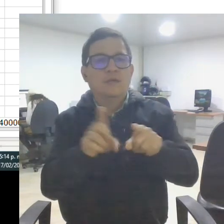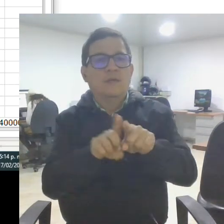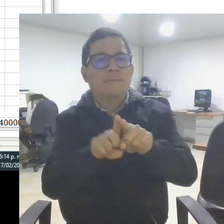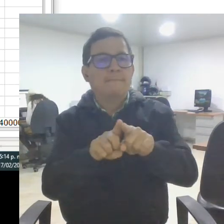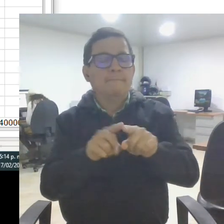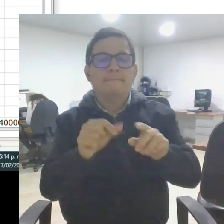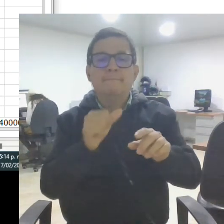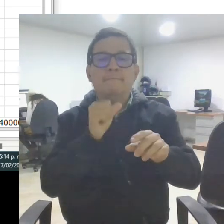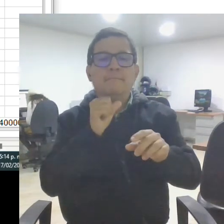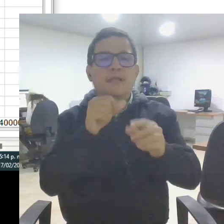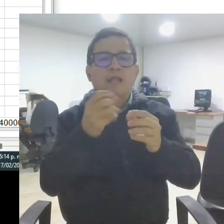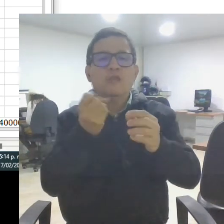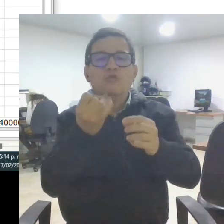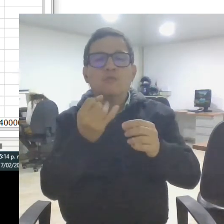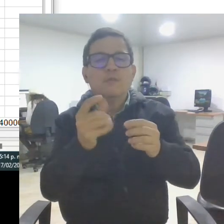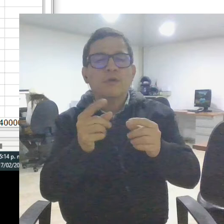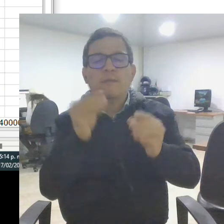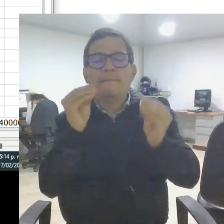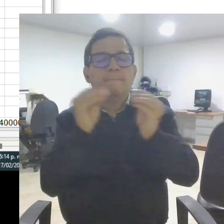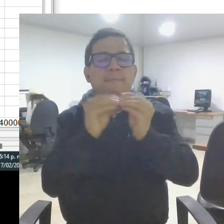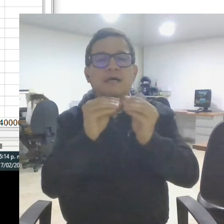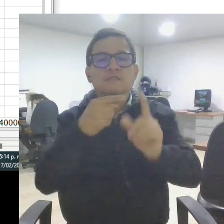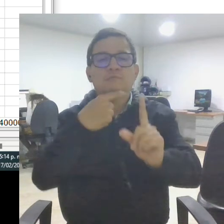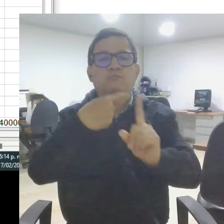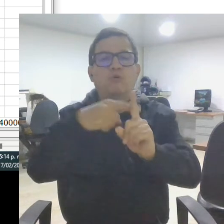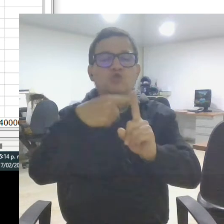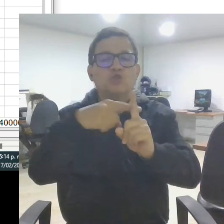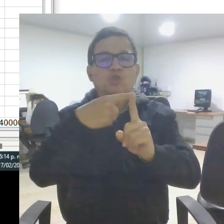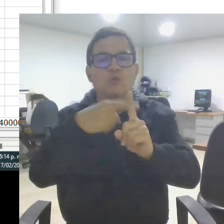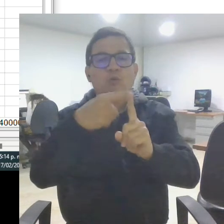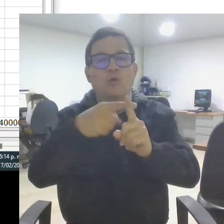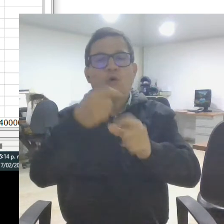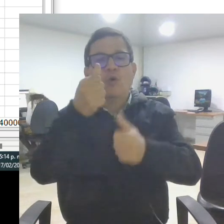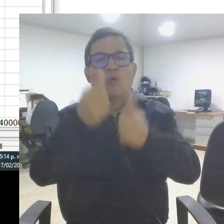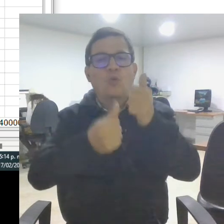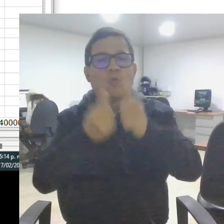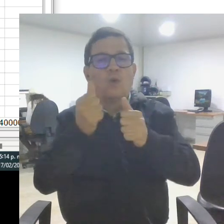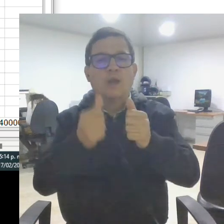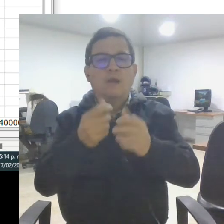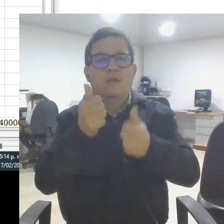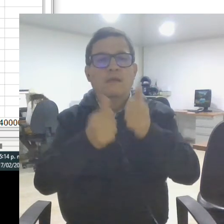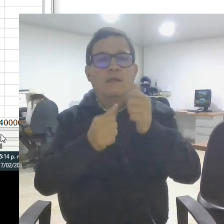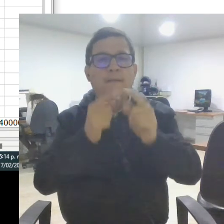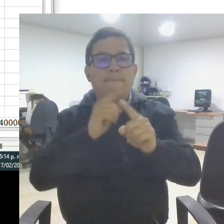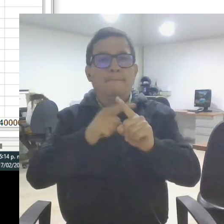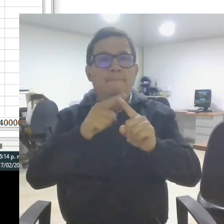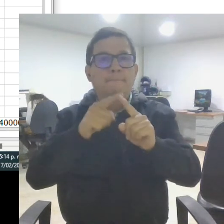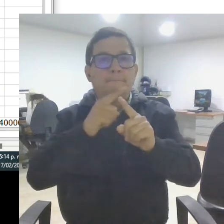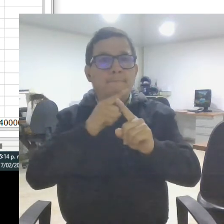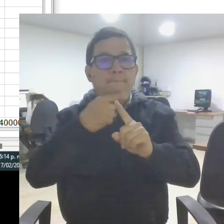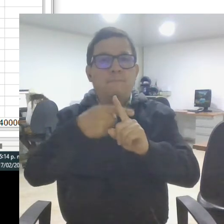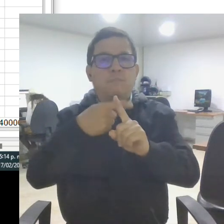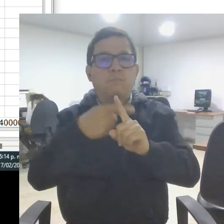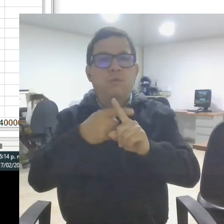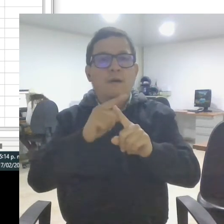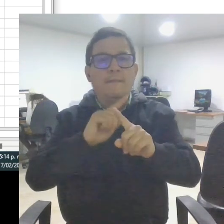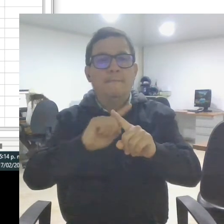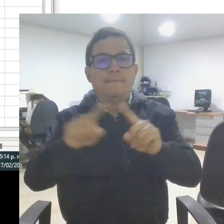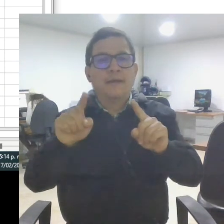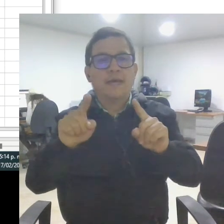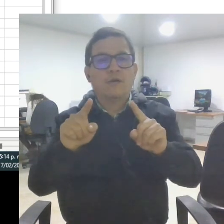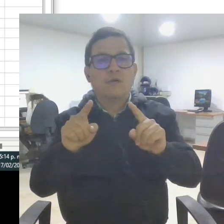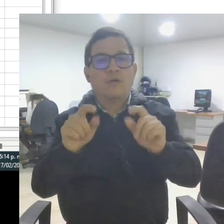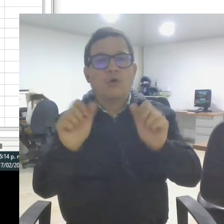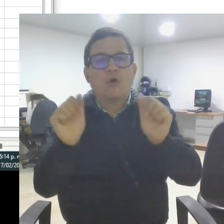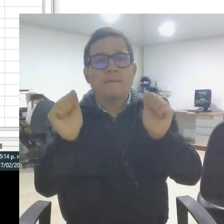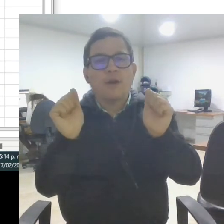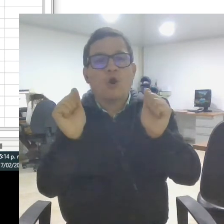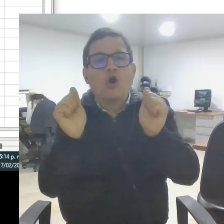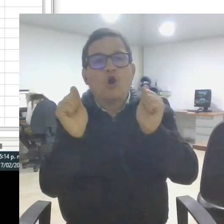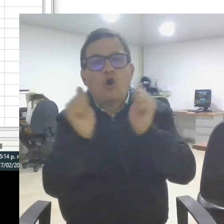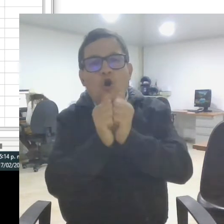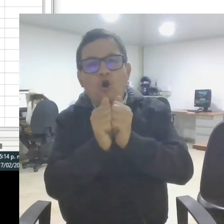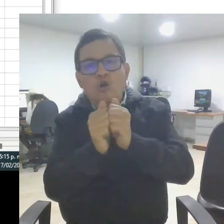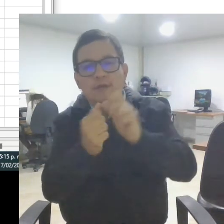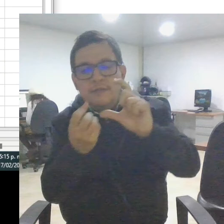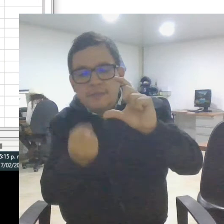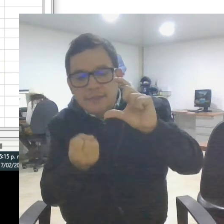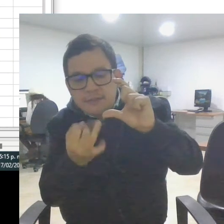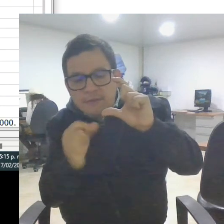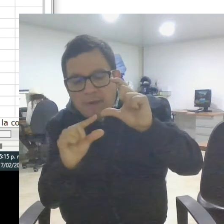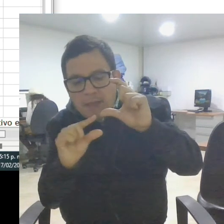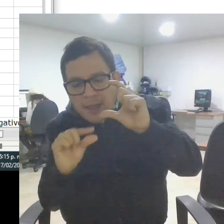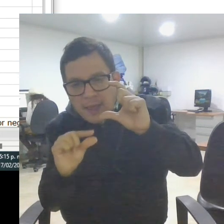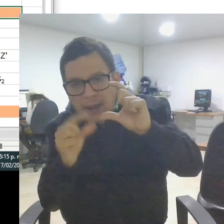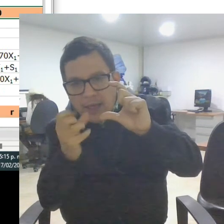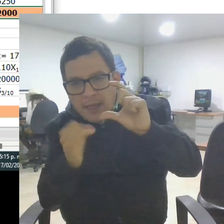más positivo, pero el menor, con el menor coeficiente, que en este caso sería